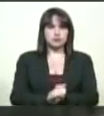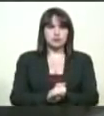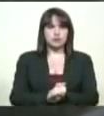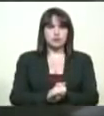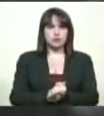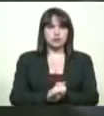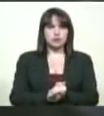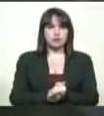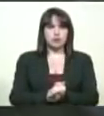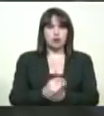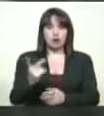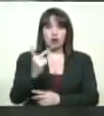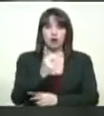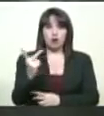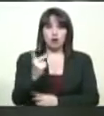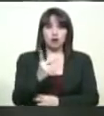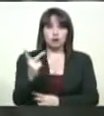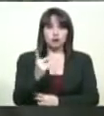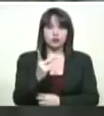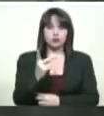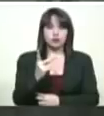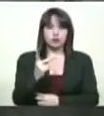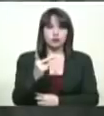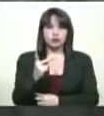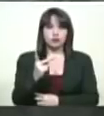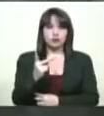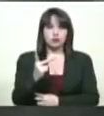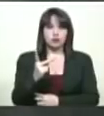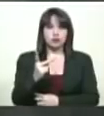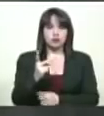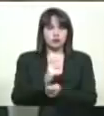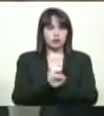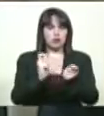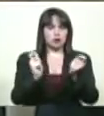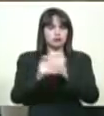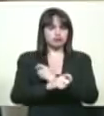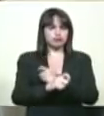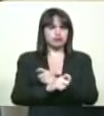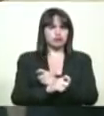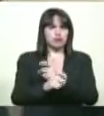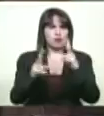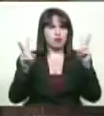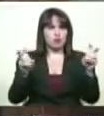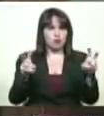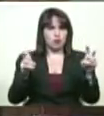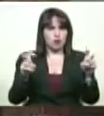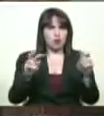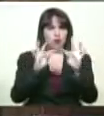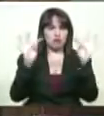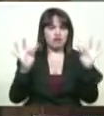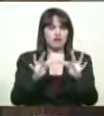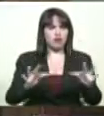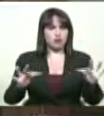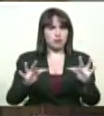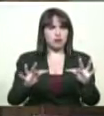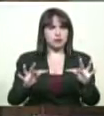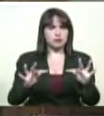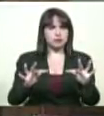márquez ustedes dos vamos a una transformación del modelo